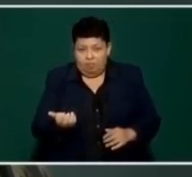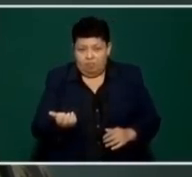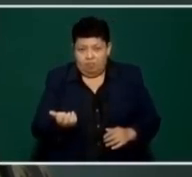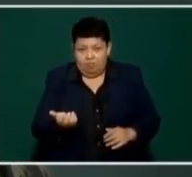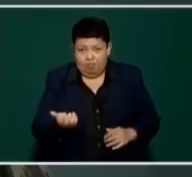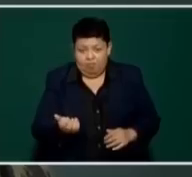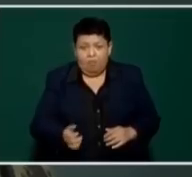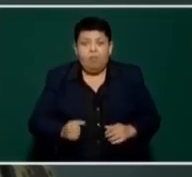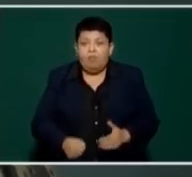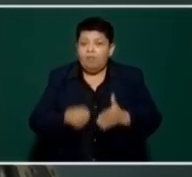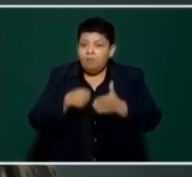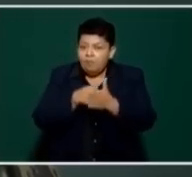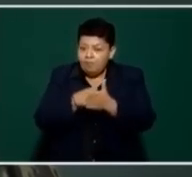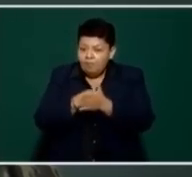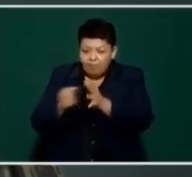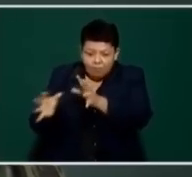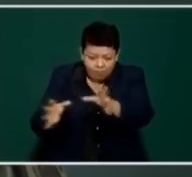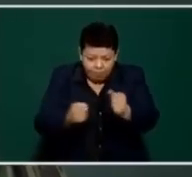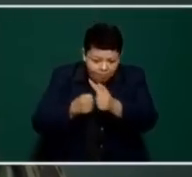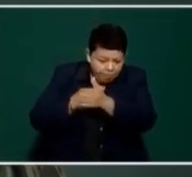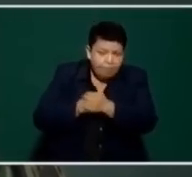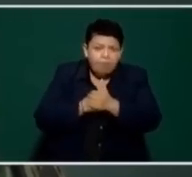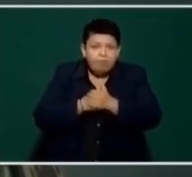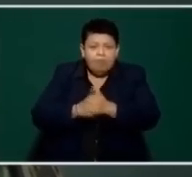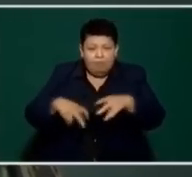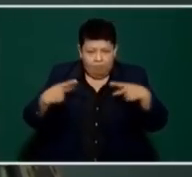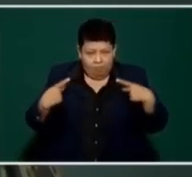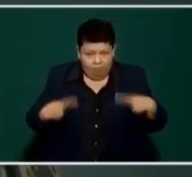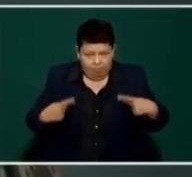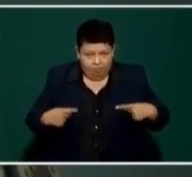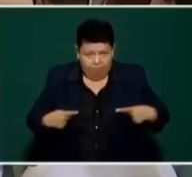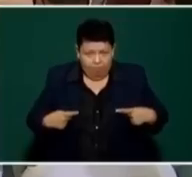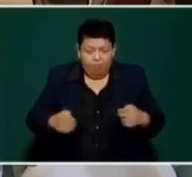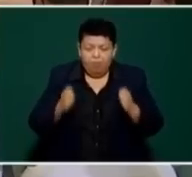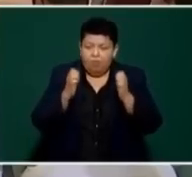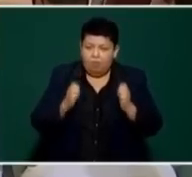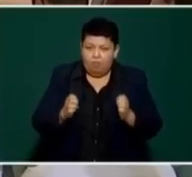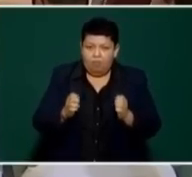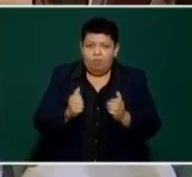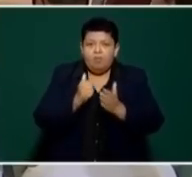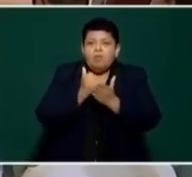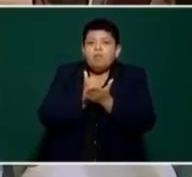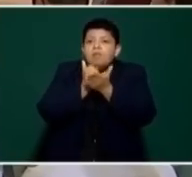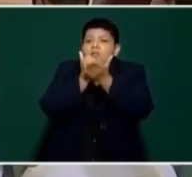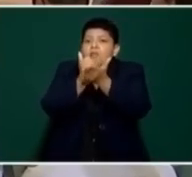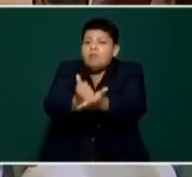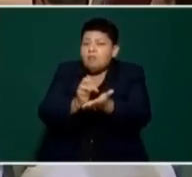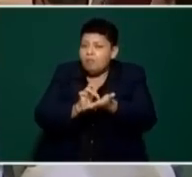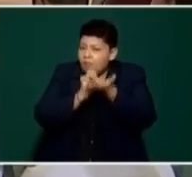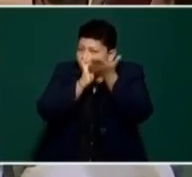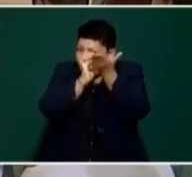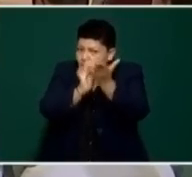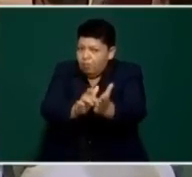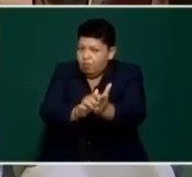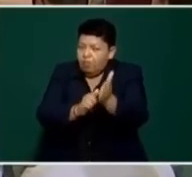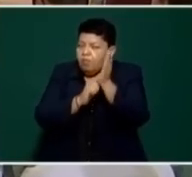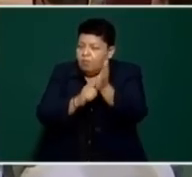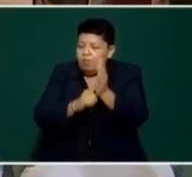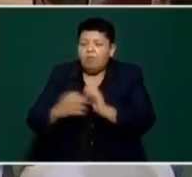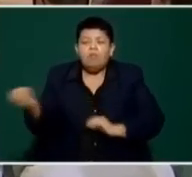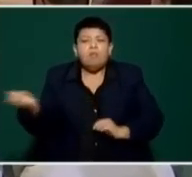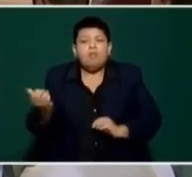el aseguramiento de personas y los estamos apoyando para poder llevar esta